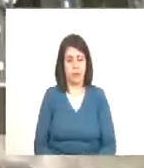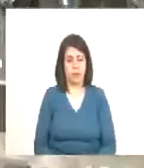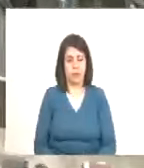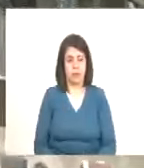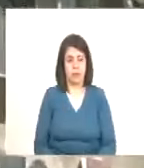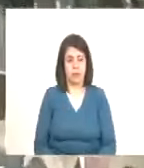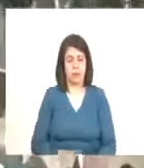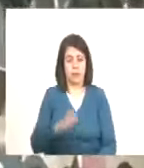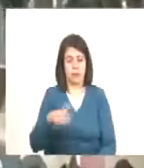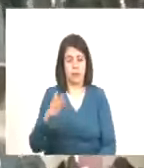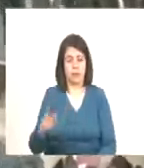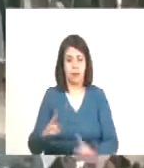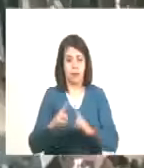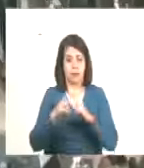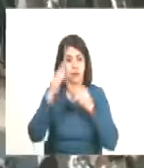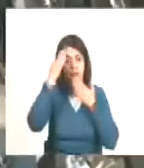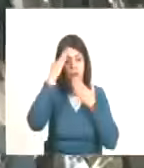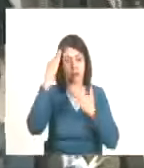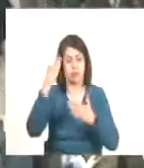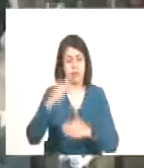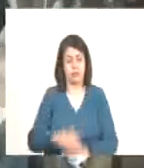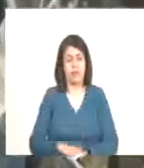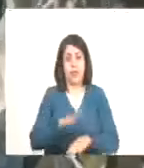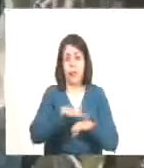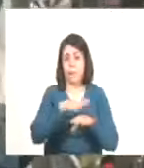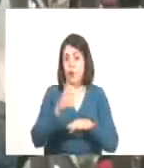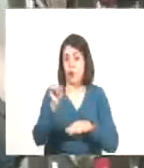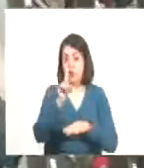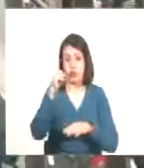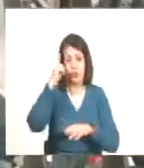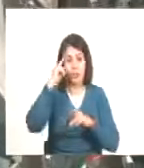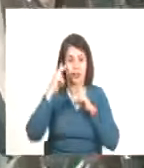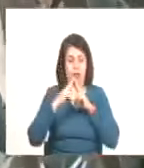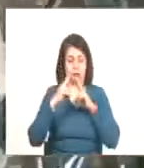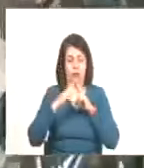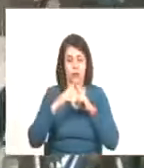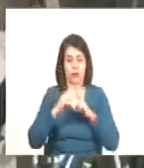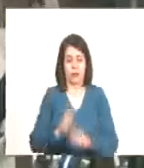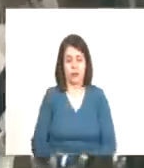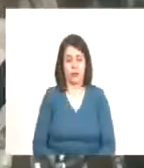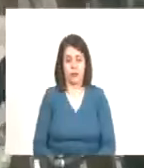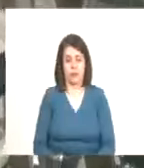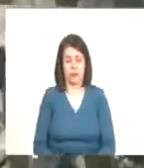cuando se encuentran, se saludan, porque no se reconocen.